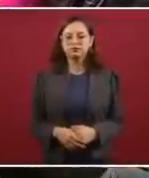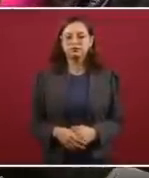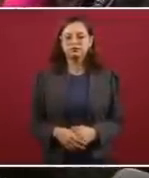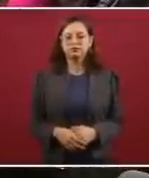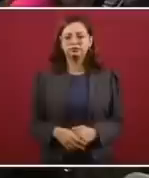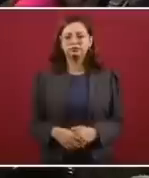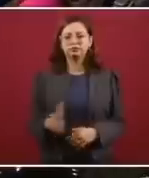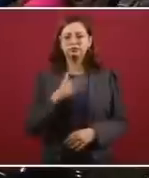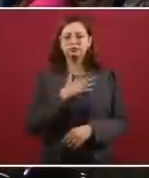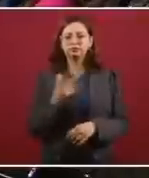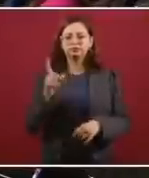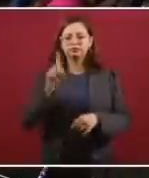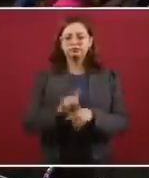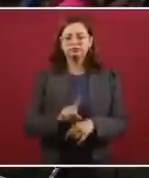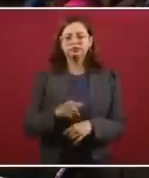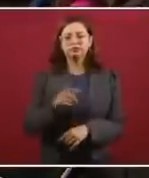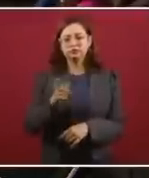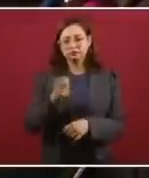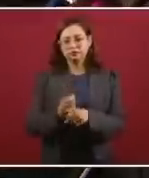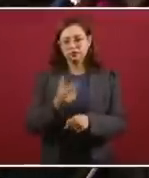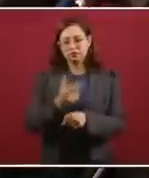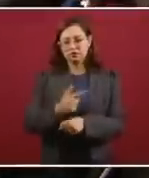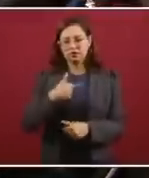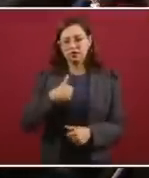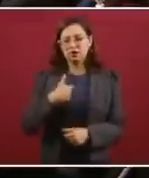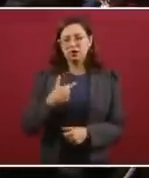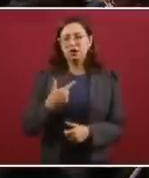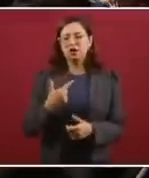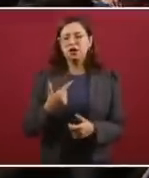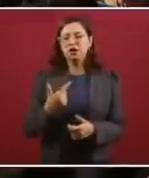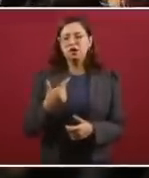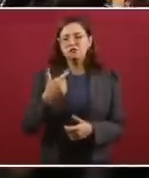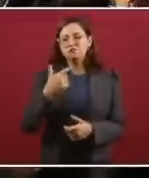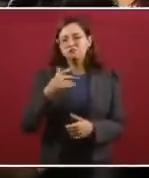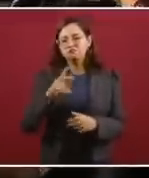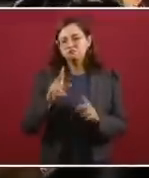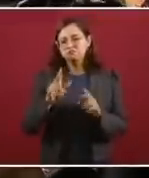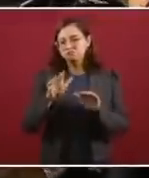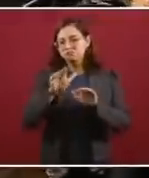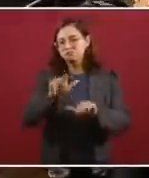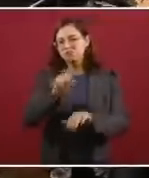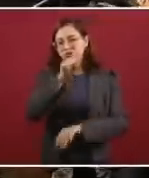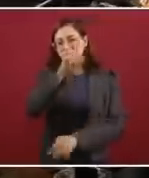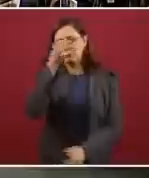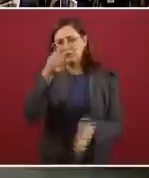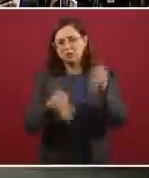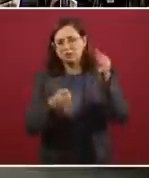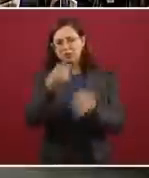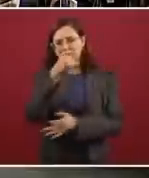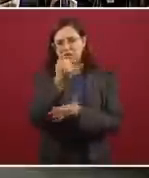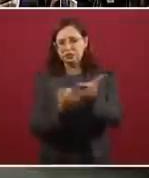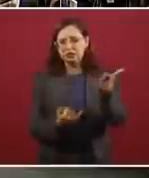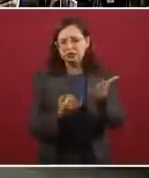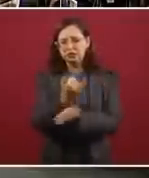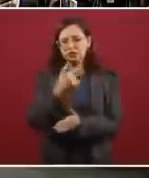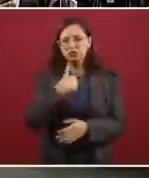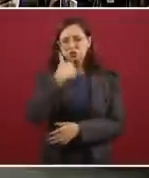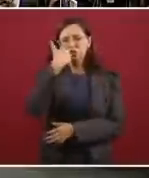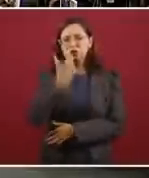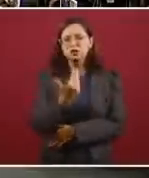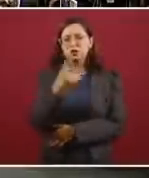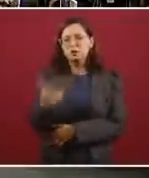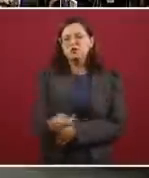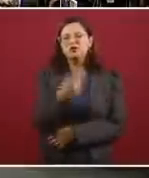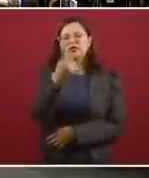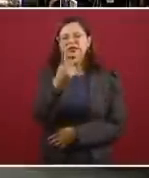Buenos días, canciller. Andrea Meras, de Grupo Fórmula. Hablaba sobre el impacto de esta medida de la Corte de Estados Unidos. Yo quisiera preguntarle qué